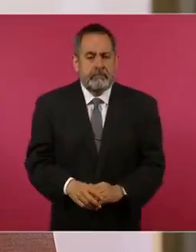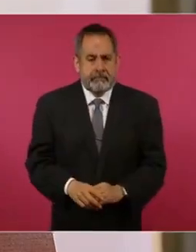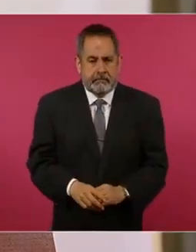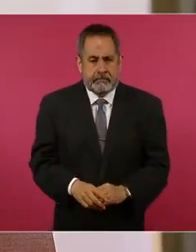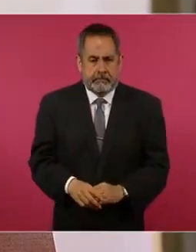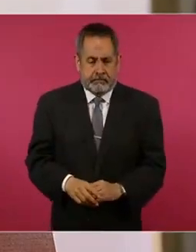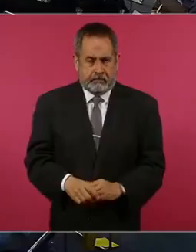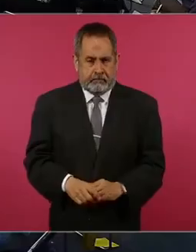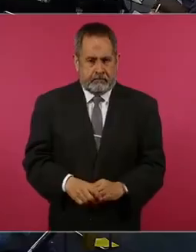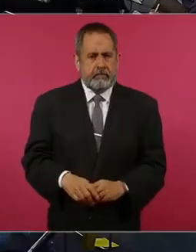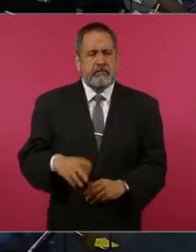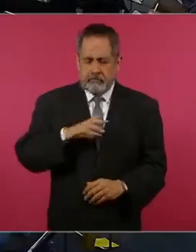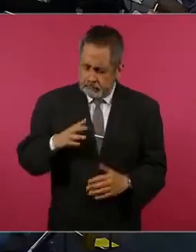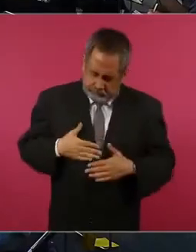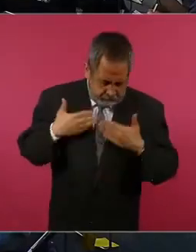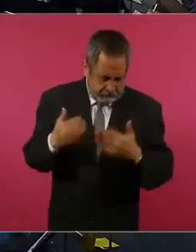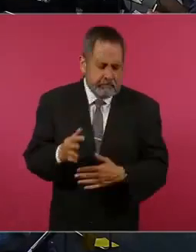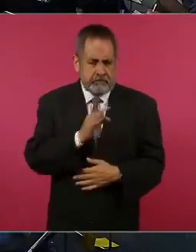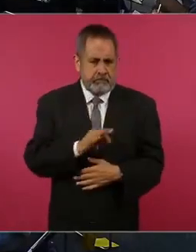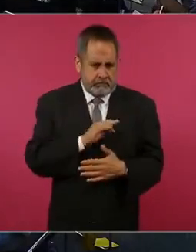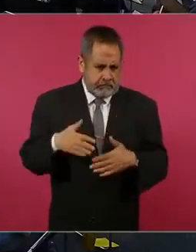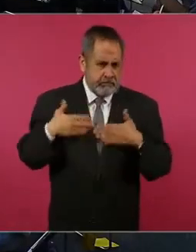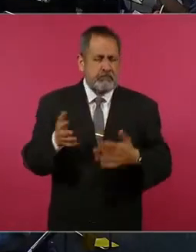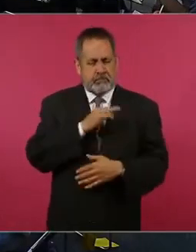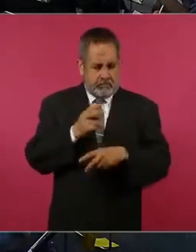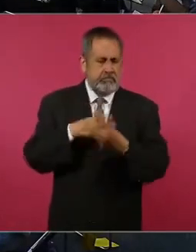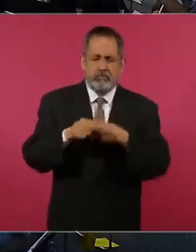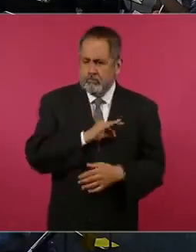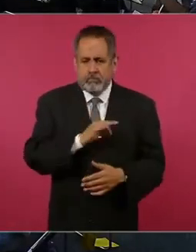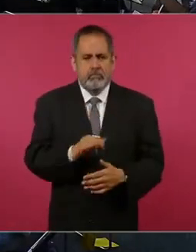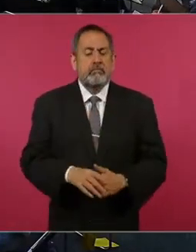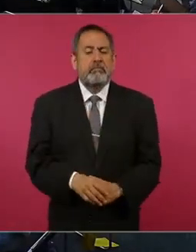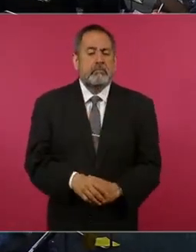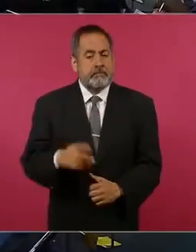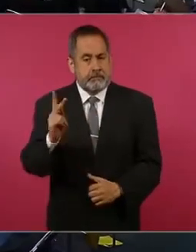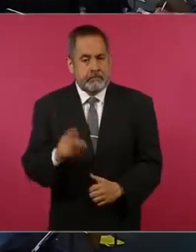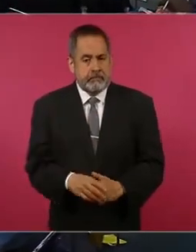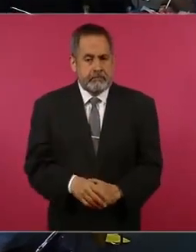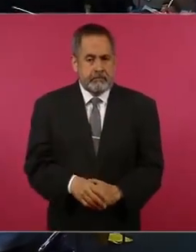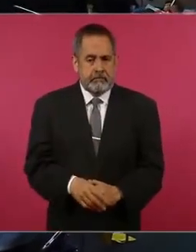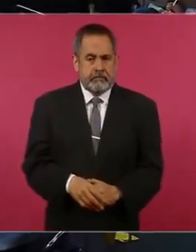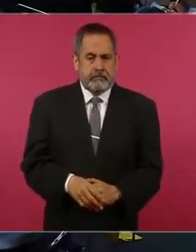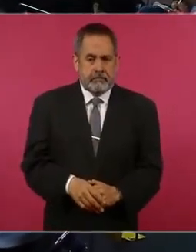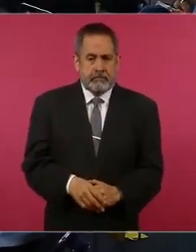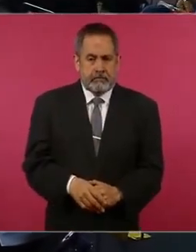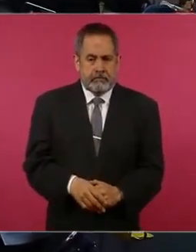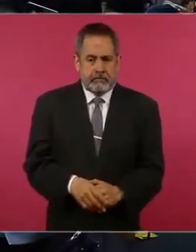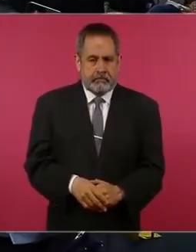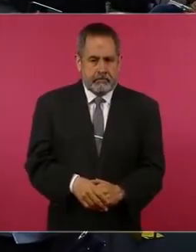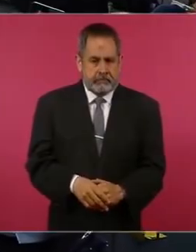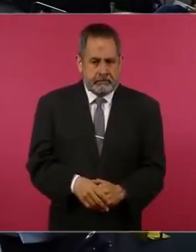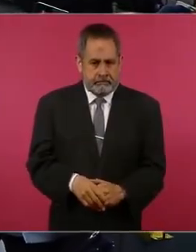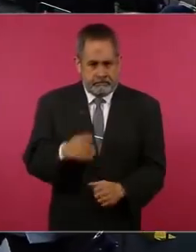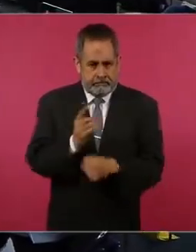Y hay que tener confianza que se logra, que se puede. Pero la reflexión tiene que ver